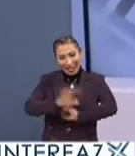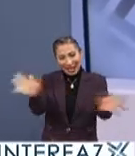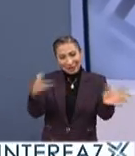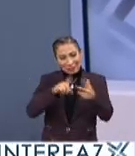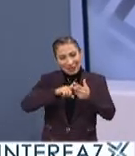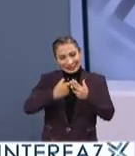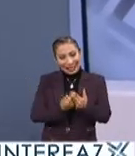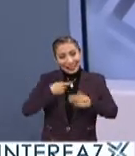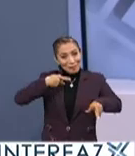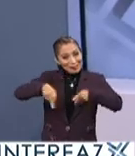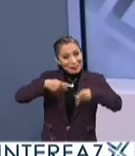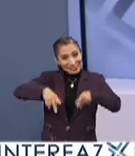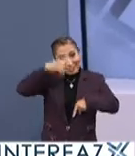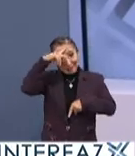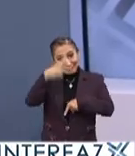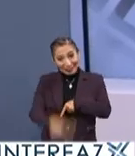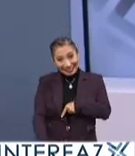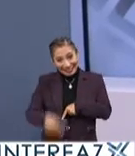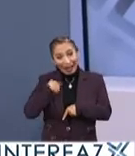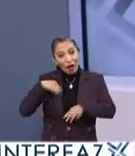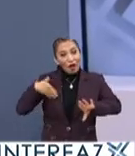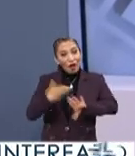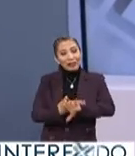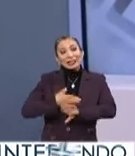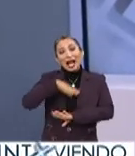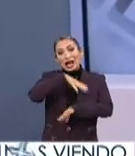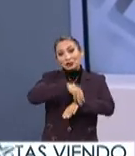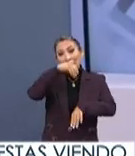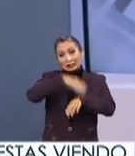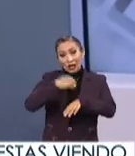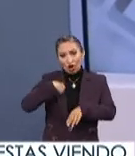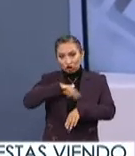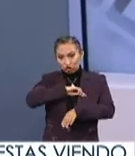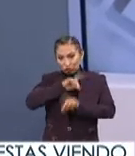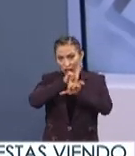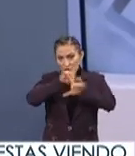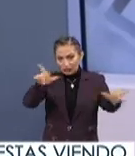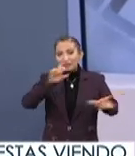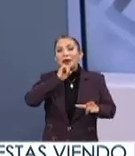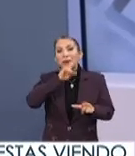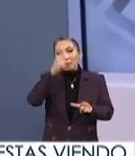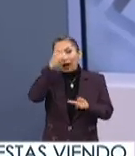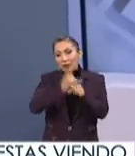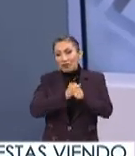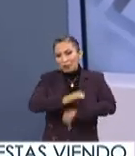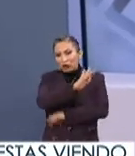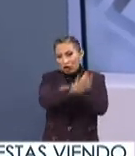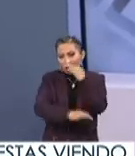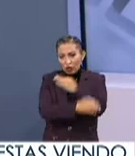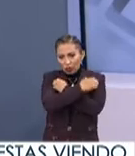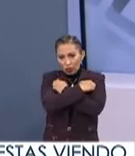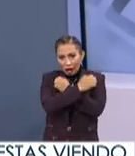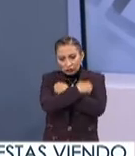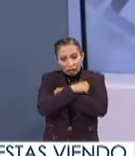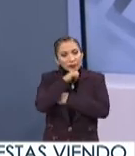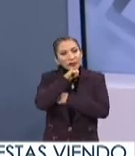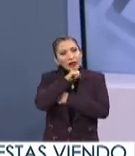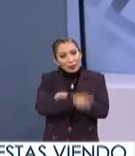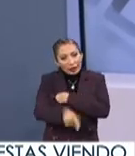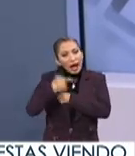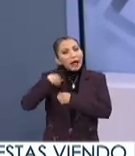está empezando el partido de la selección mexicana contra Suecia, pero nosotros estamos listos también para informarles sobre educación. Por supuesto,